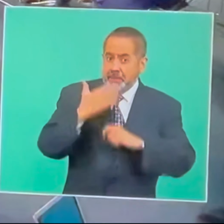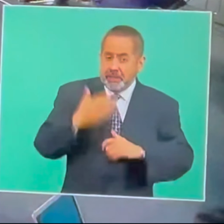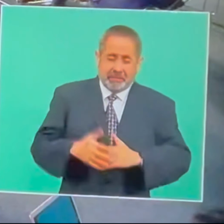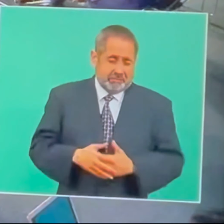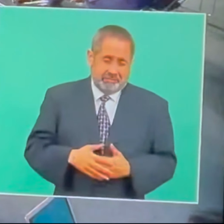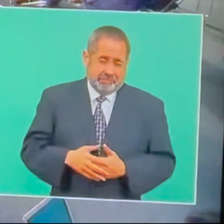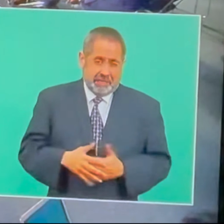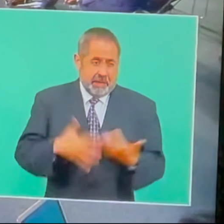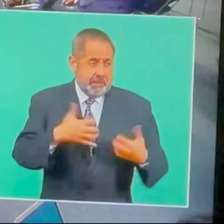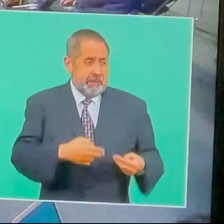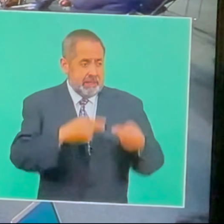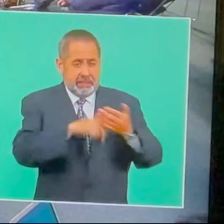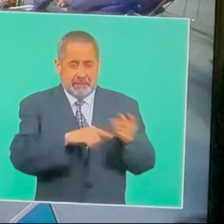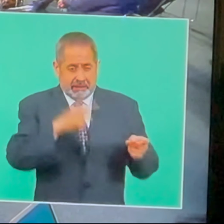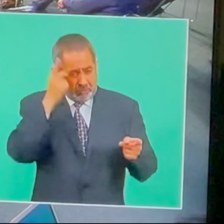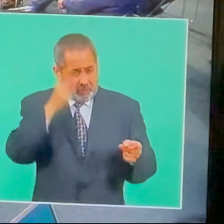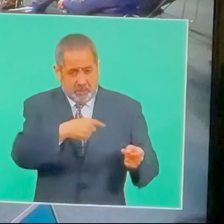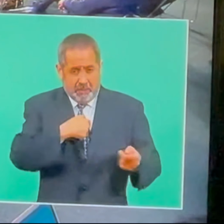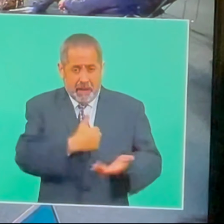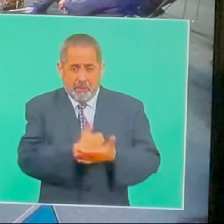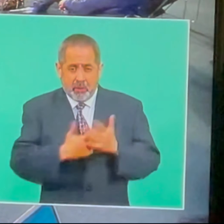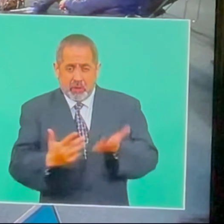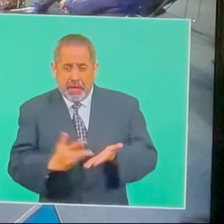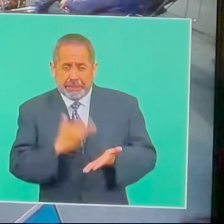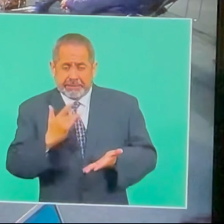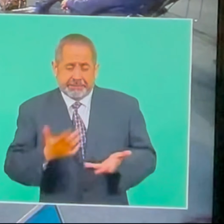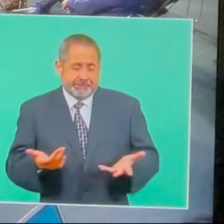con los empresarios,